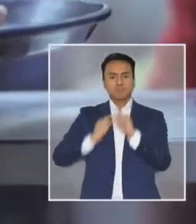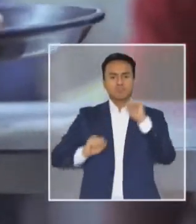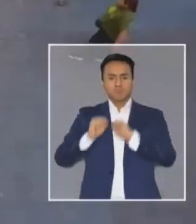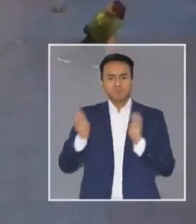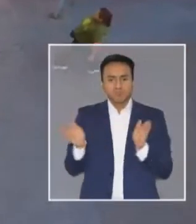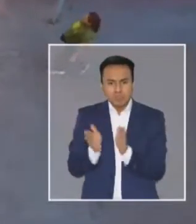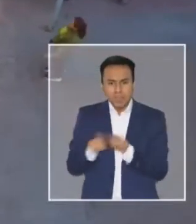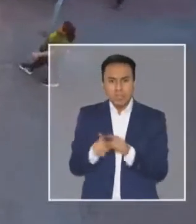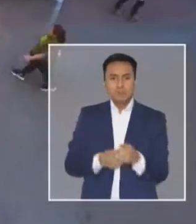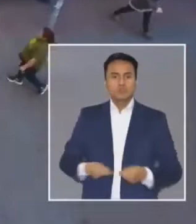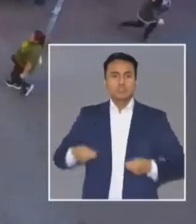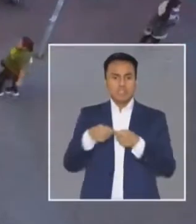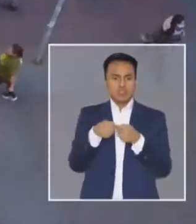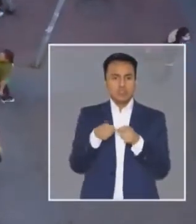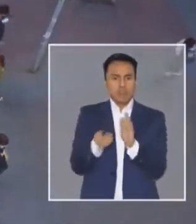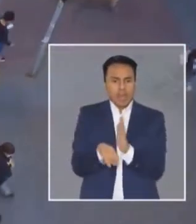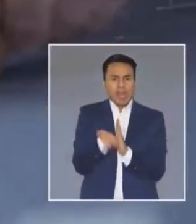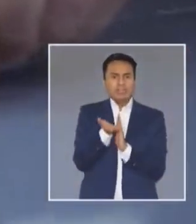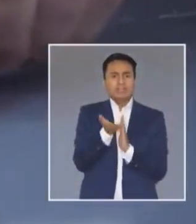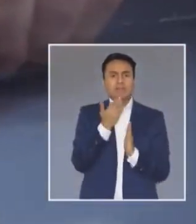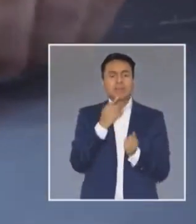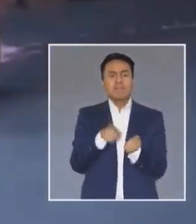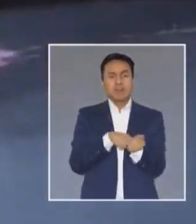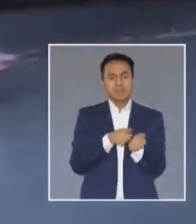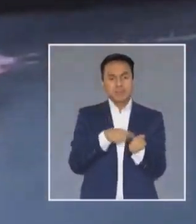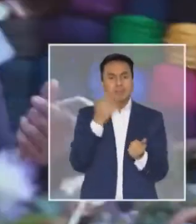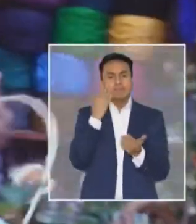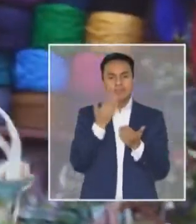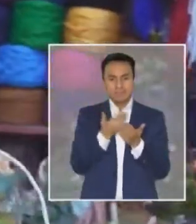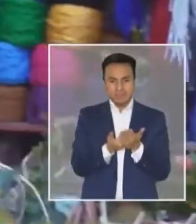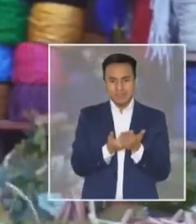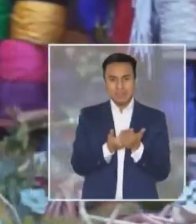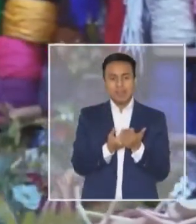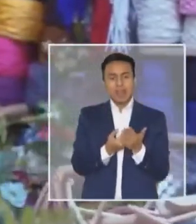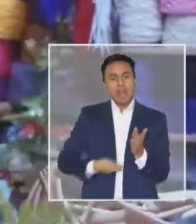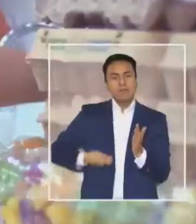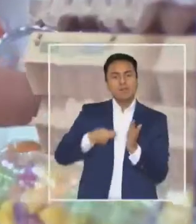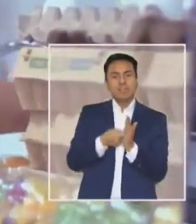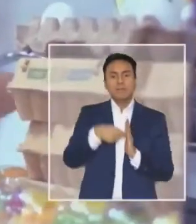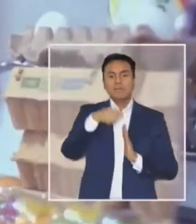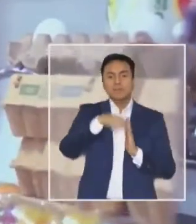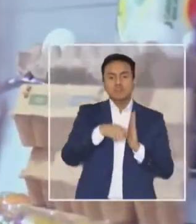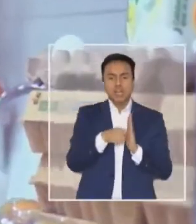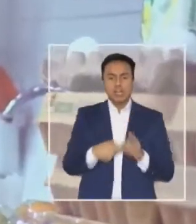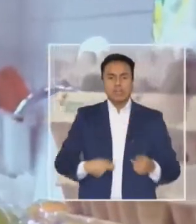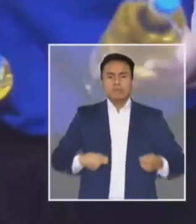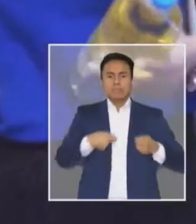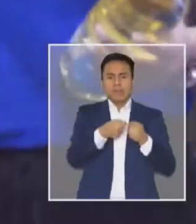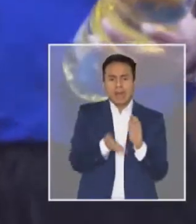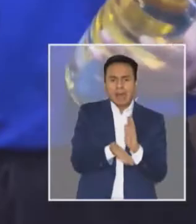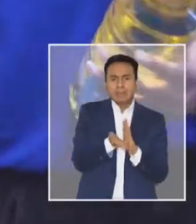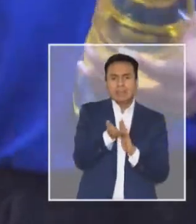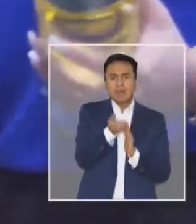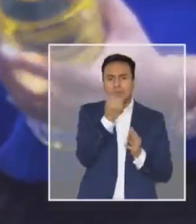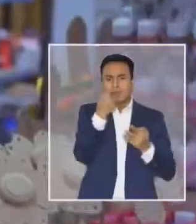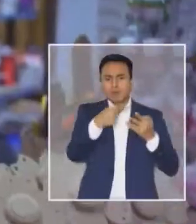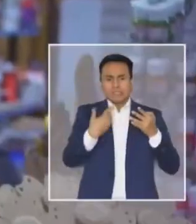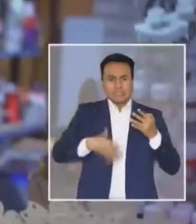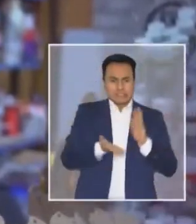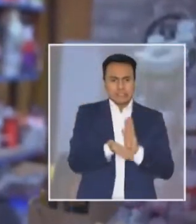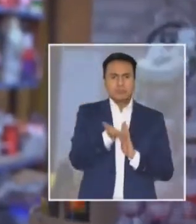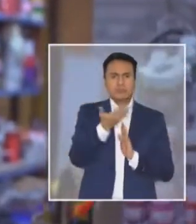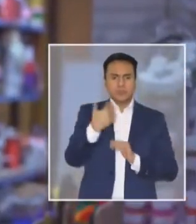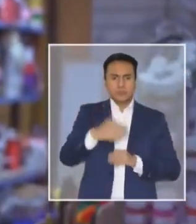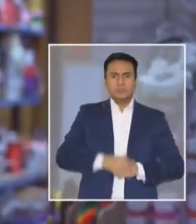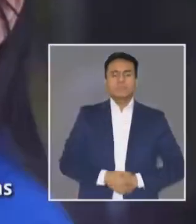las mipymes con un subsidio para cubrir esta alza ya familias beneficiarias con un aporte mensual para compensar el alza de precios de la